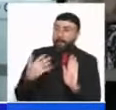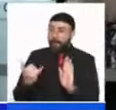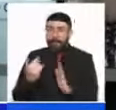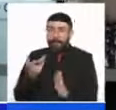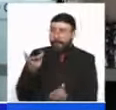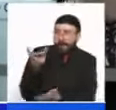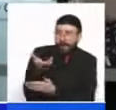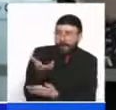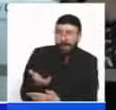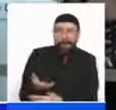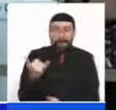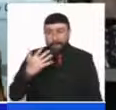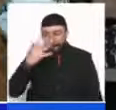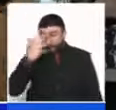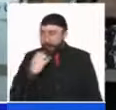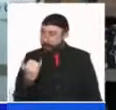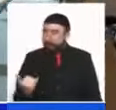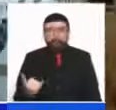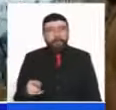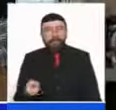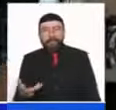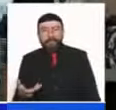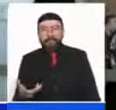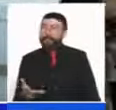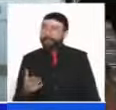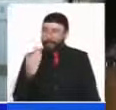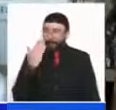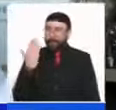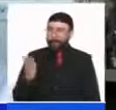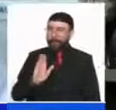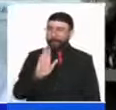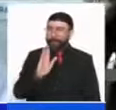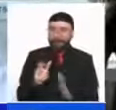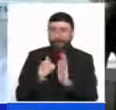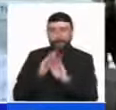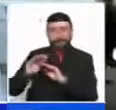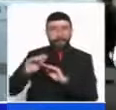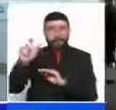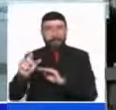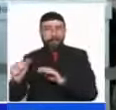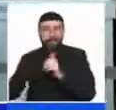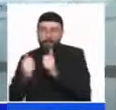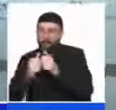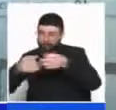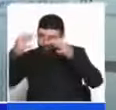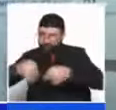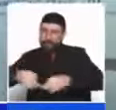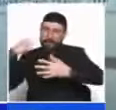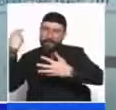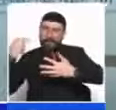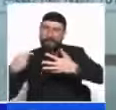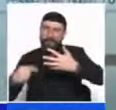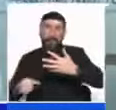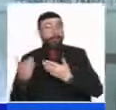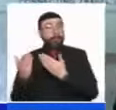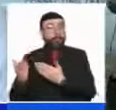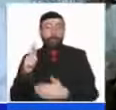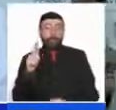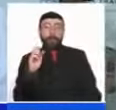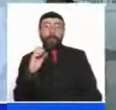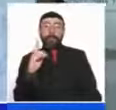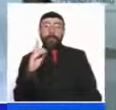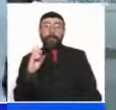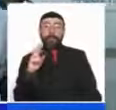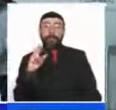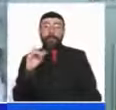apuestas en esta gran vitrina de ANATO? Pues ya por eso vamos a recibir al invitado que nos va a precisar eso puntualmente. Él es Federico Osuna,